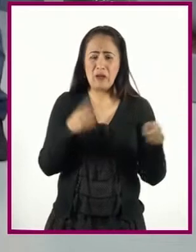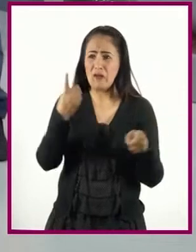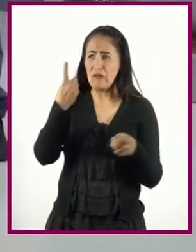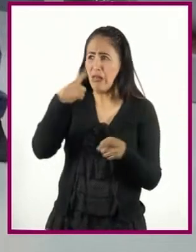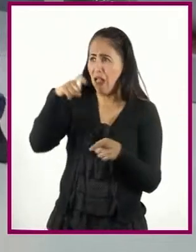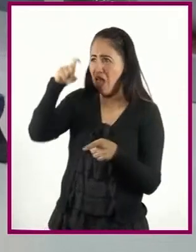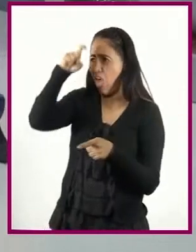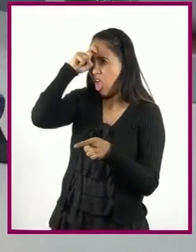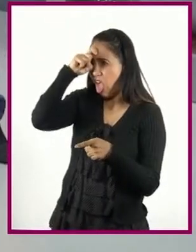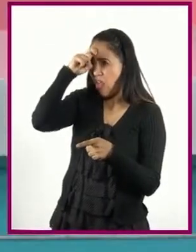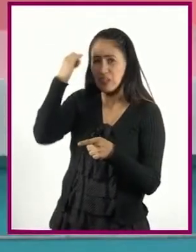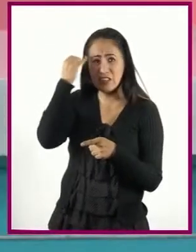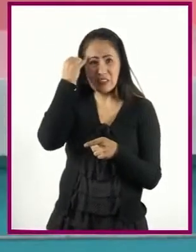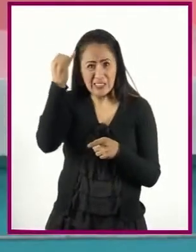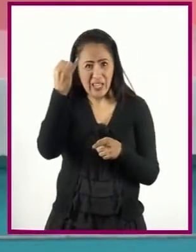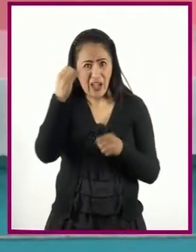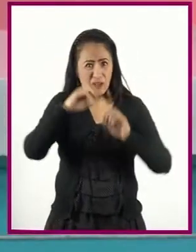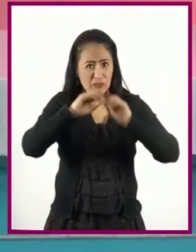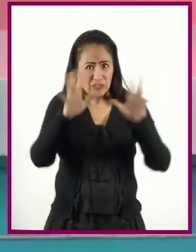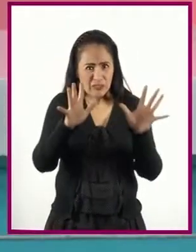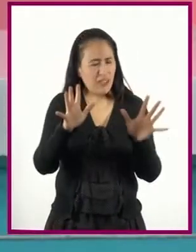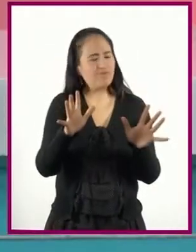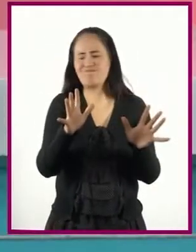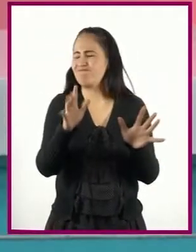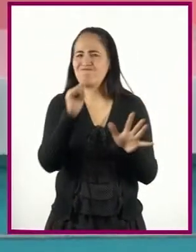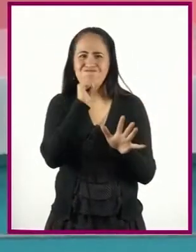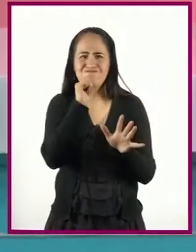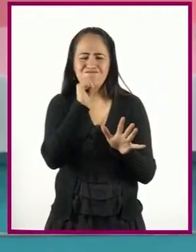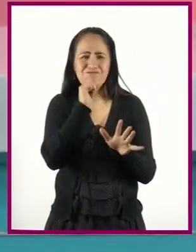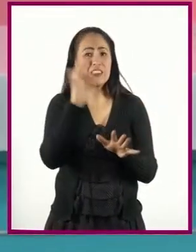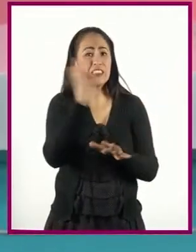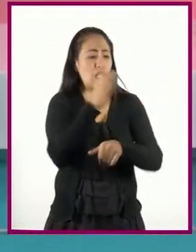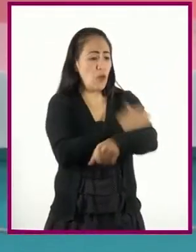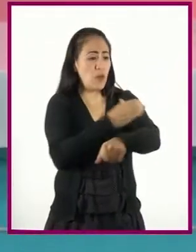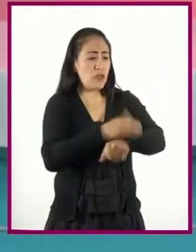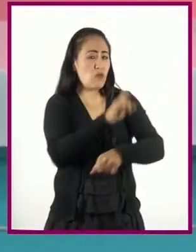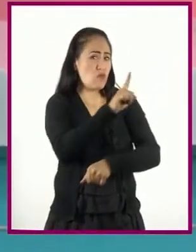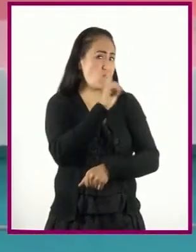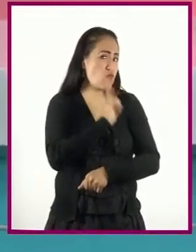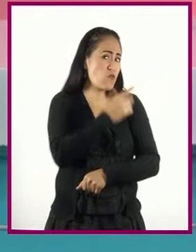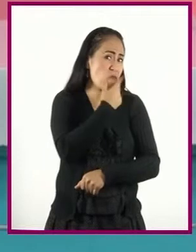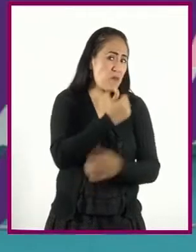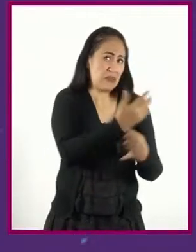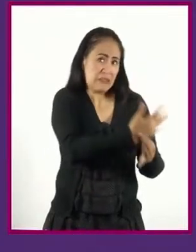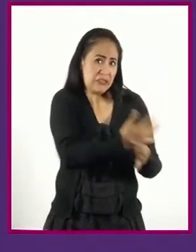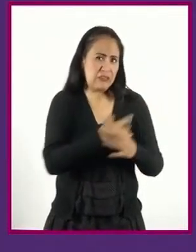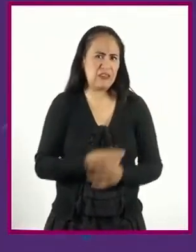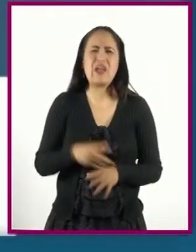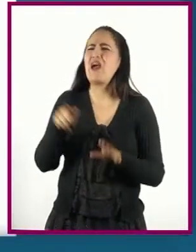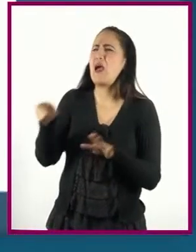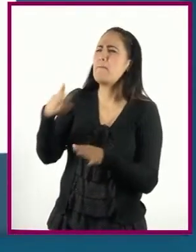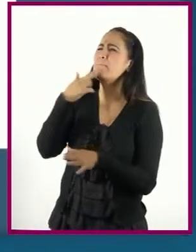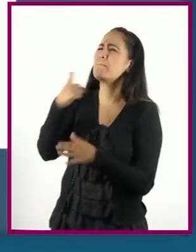no queda del todo clara. Su compañero o compañera les dice: oye, ¿por qué no me haces un